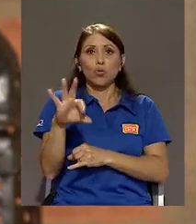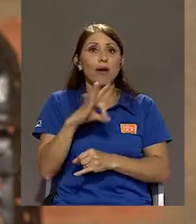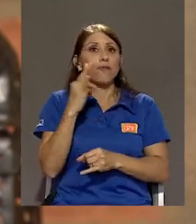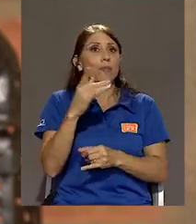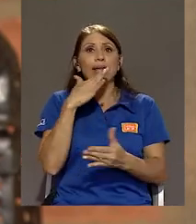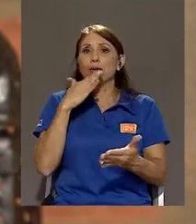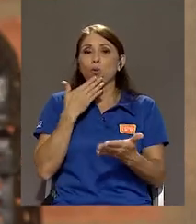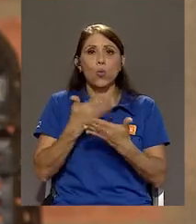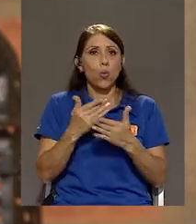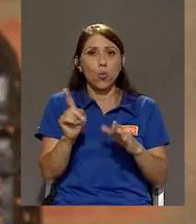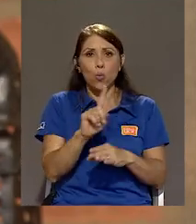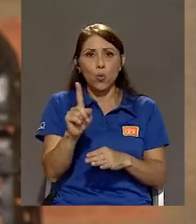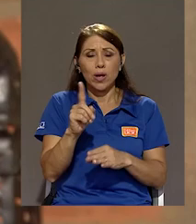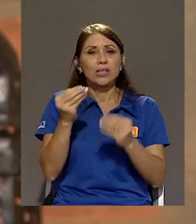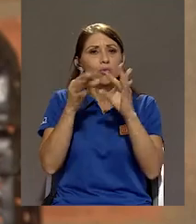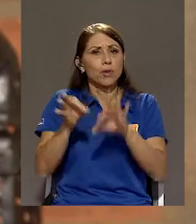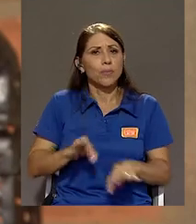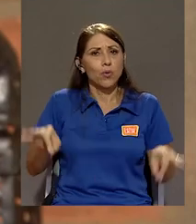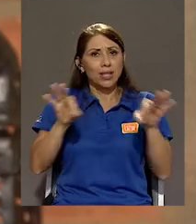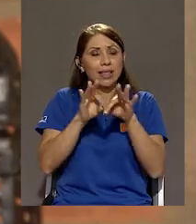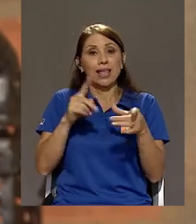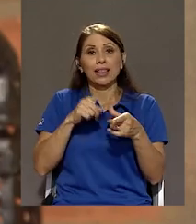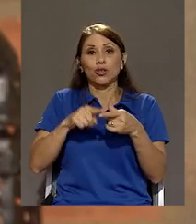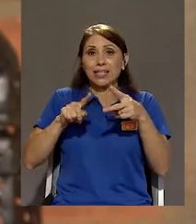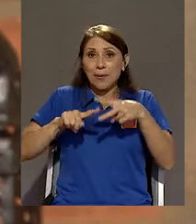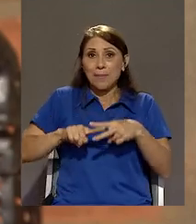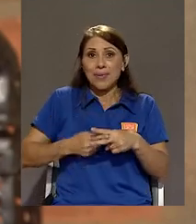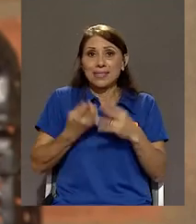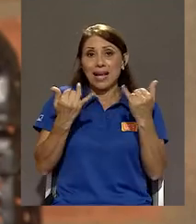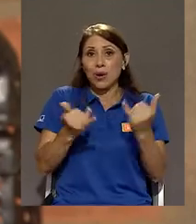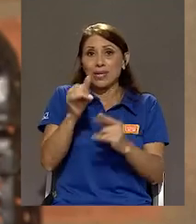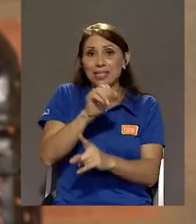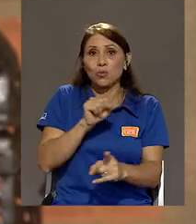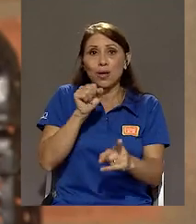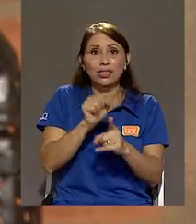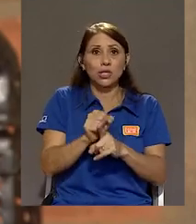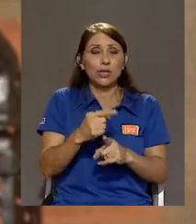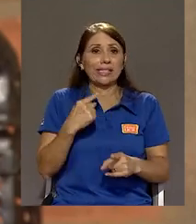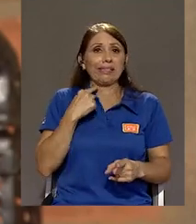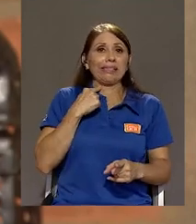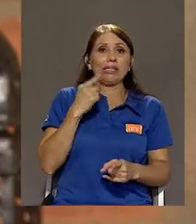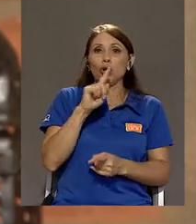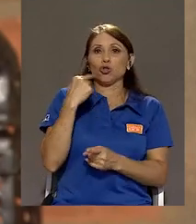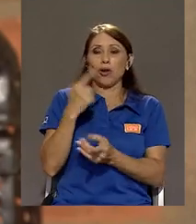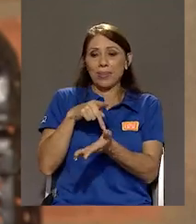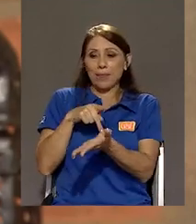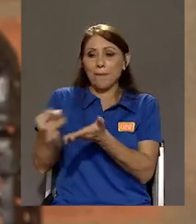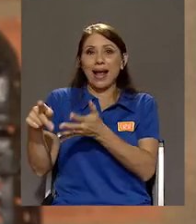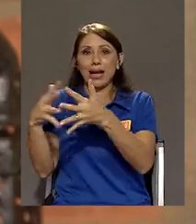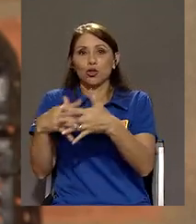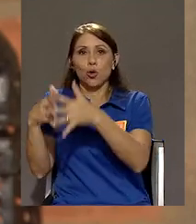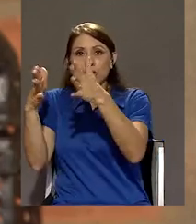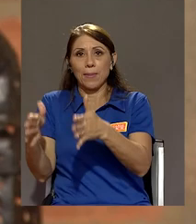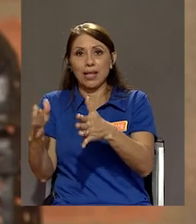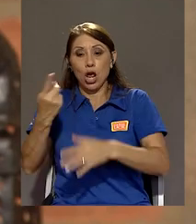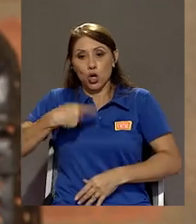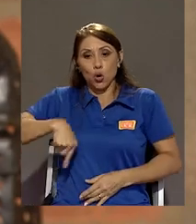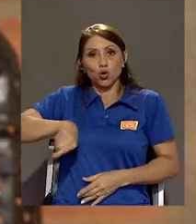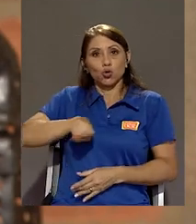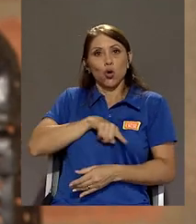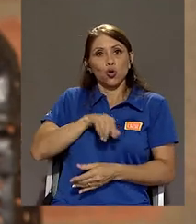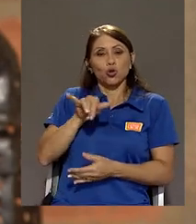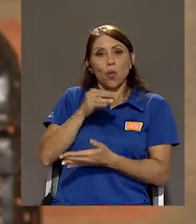ineficiente, ¿verdad? Uh-huh. Y esto es muy importante. Entonces empiezan a generarse costos que ya no solo pagan los norteamericanos, sino que nosotros